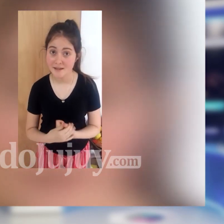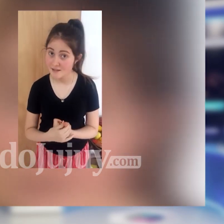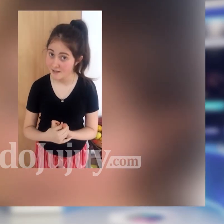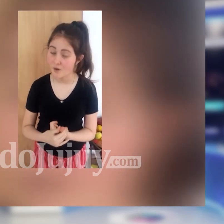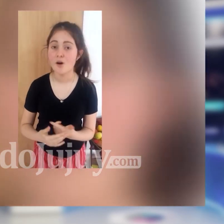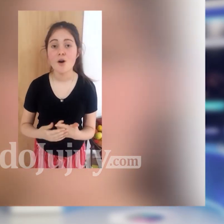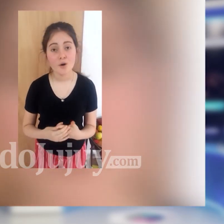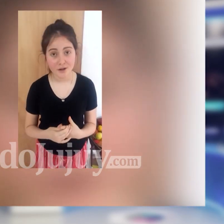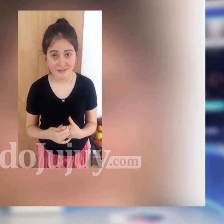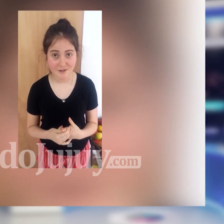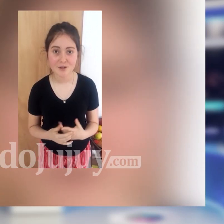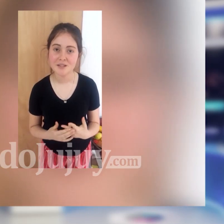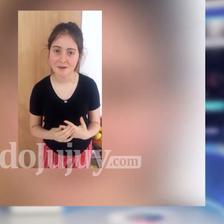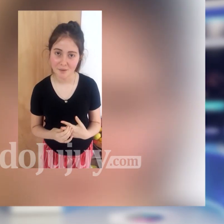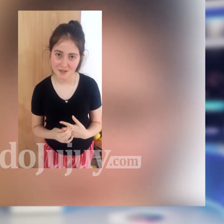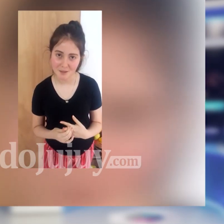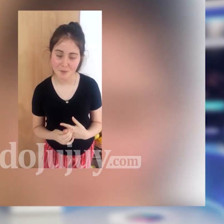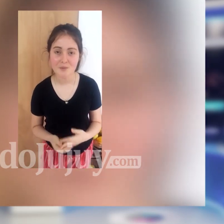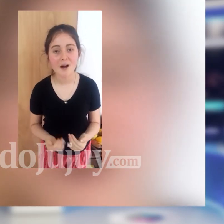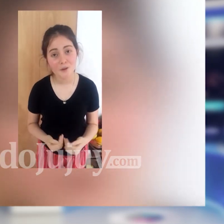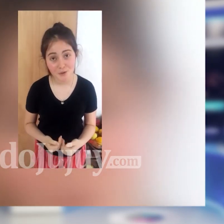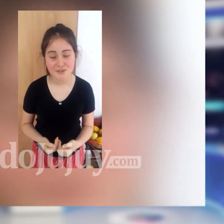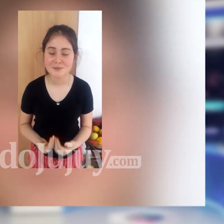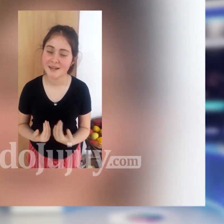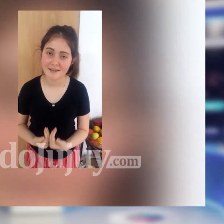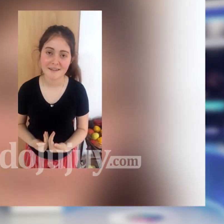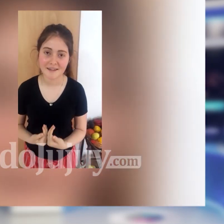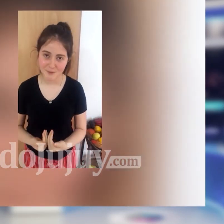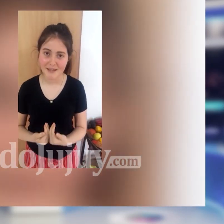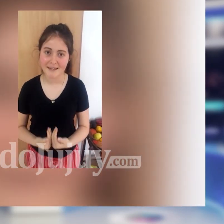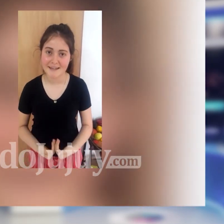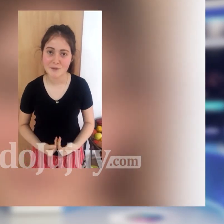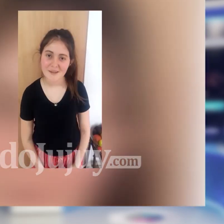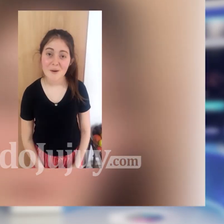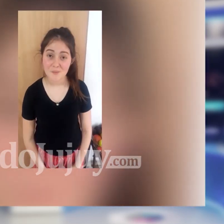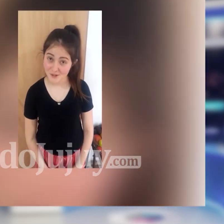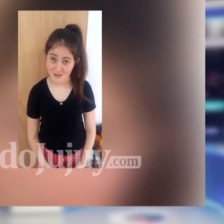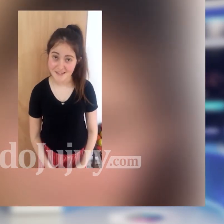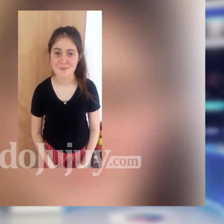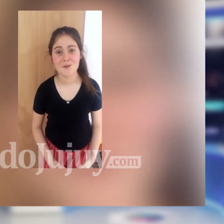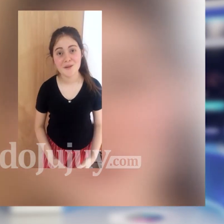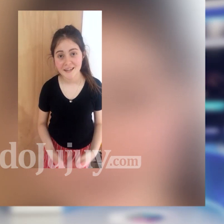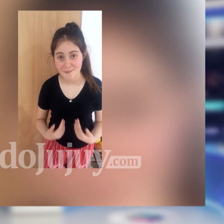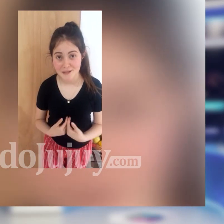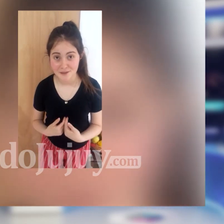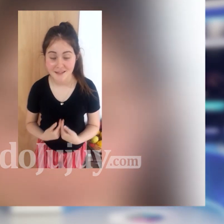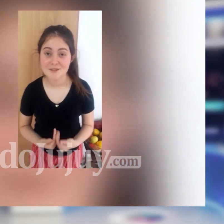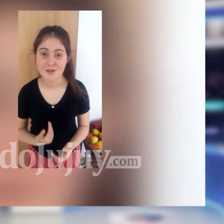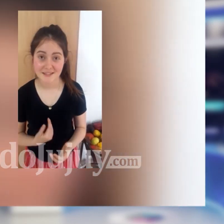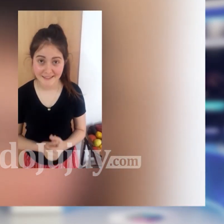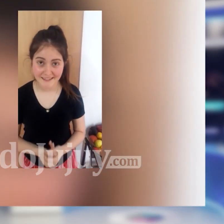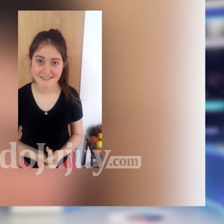Él está dictando ahora los cursos en la Universidad Nacional de Salta. ¿100 sí. chicos dice que van los sábados a la mañana? Los sábados a la mañana y a la